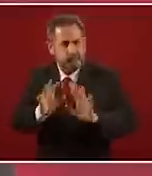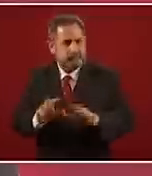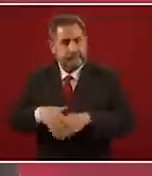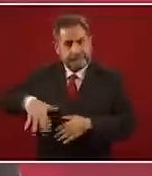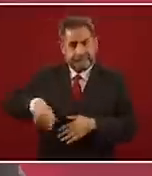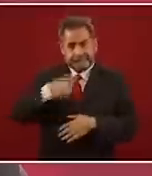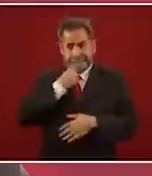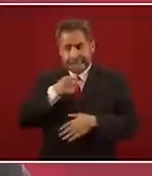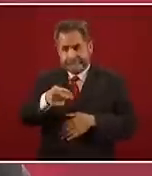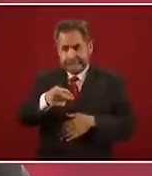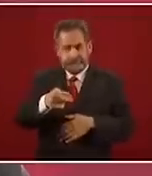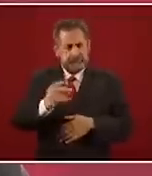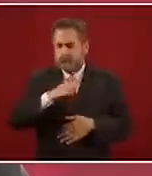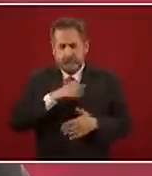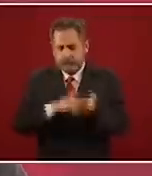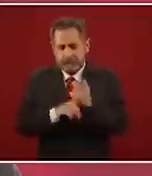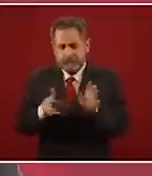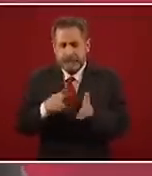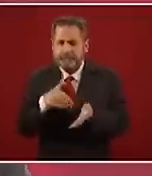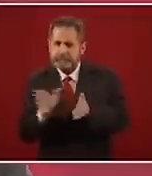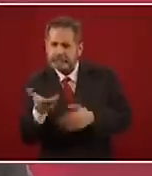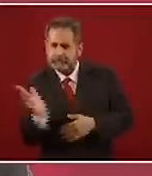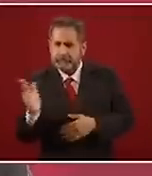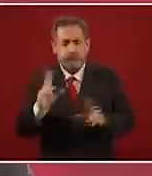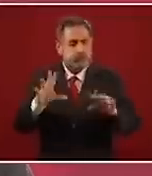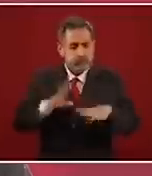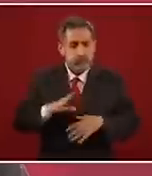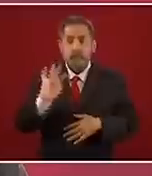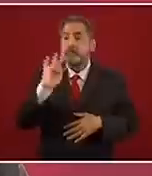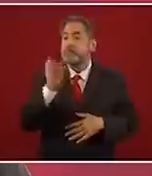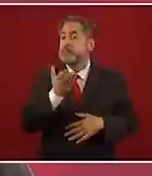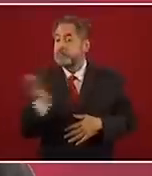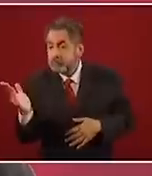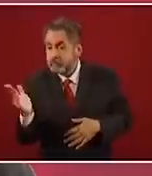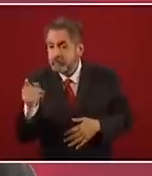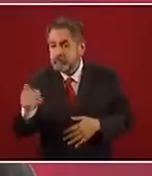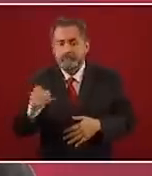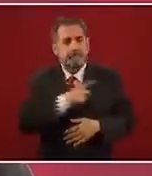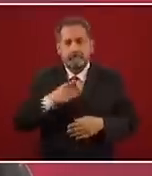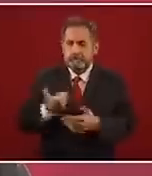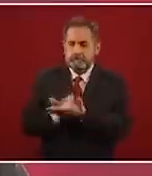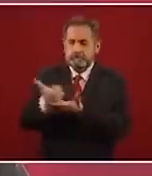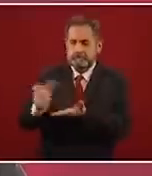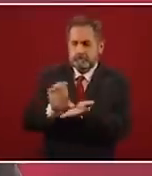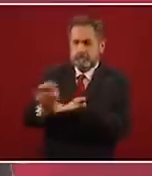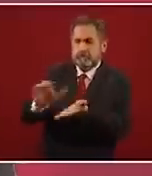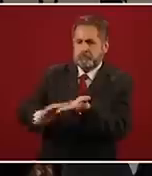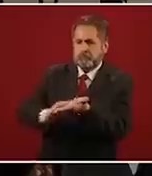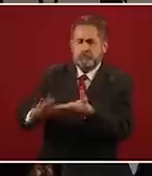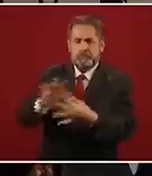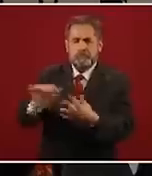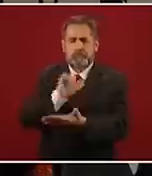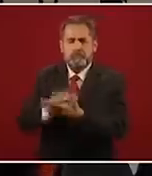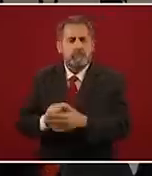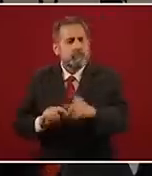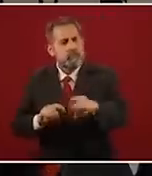usted menciona no tienen por qué ser despedidos, y si fueran despedidos tendrían que ser indemnizados conforme a la ley. ¿Pero a qué se debe